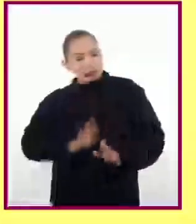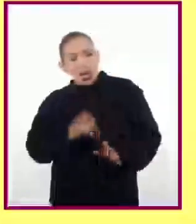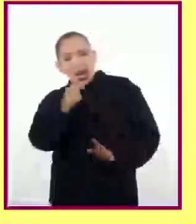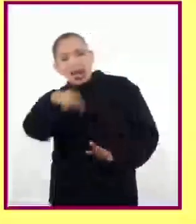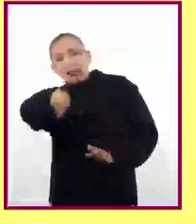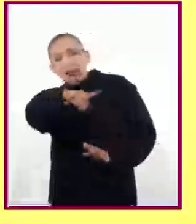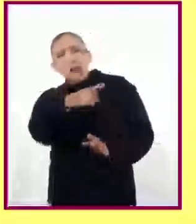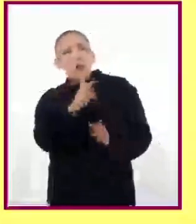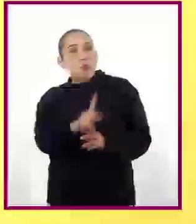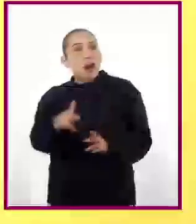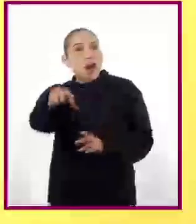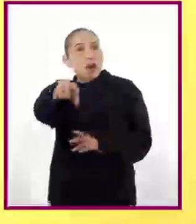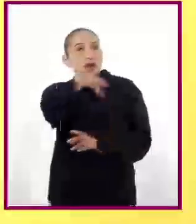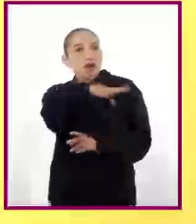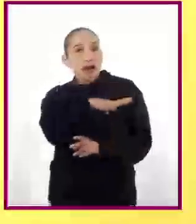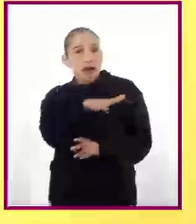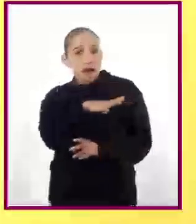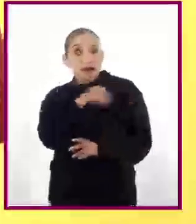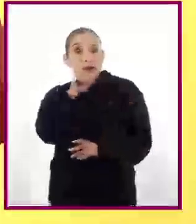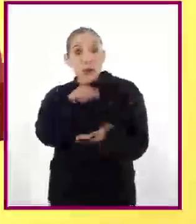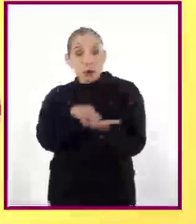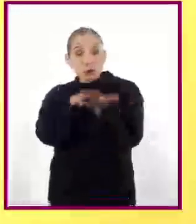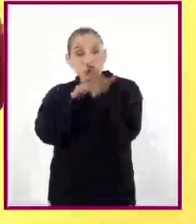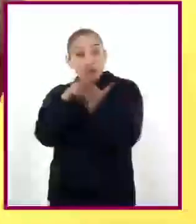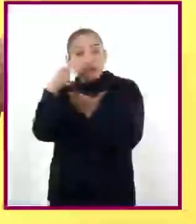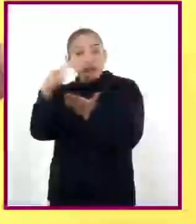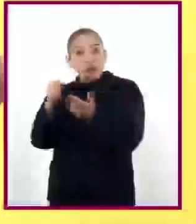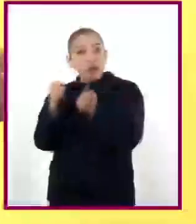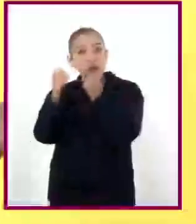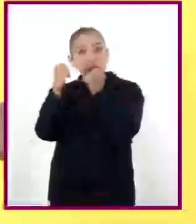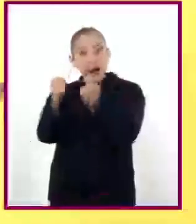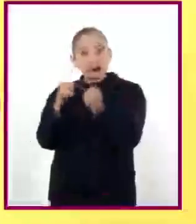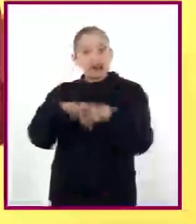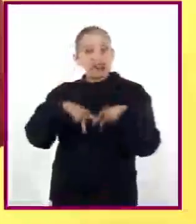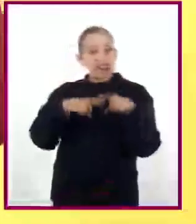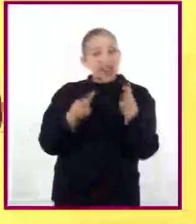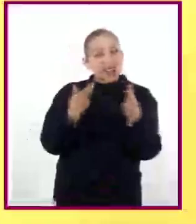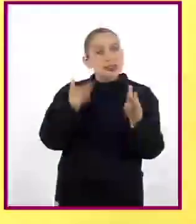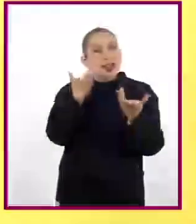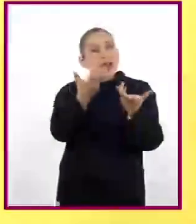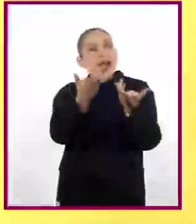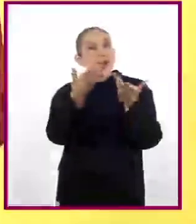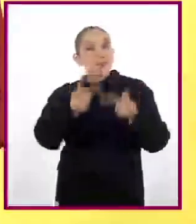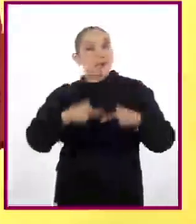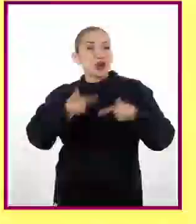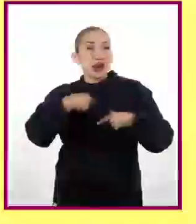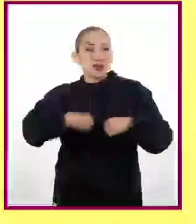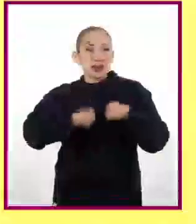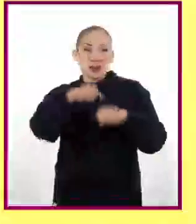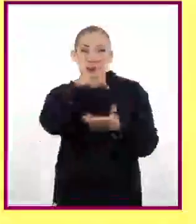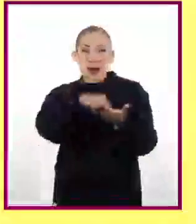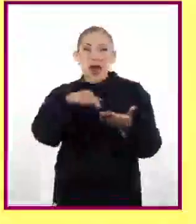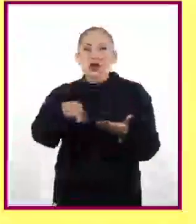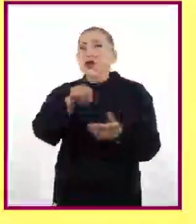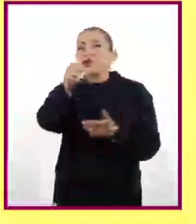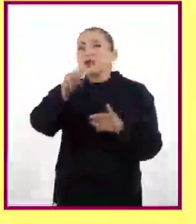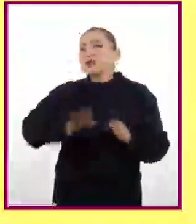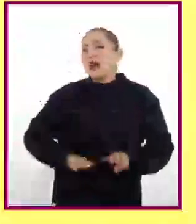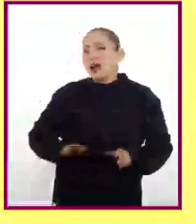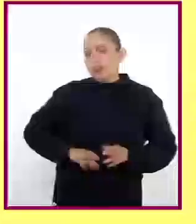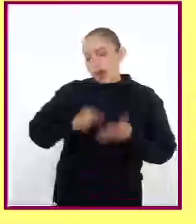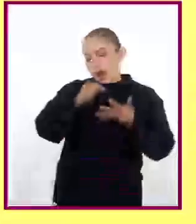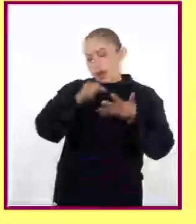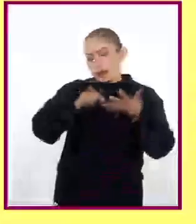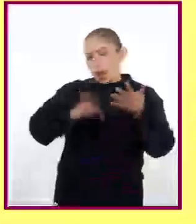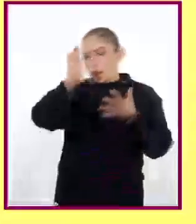de nuestros pueblos y nos enseña sobre las fortalezas, debilidades y anhelos de nuestra gente. ¿Qué otras